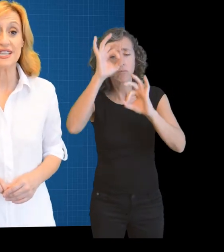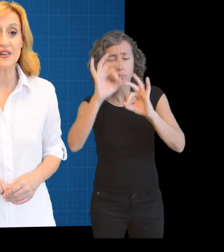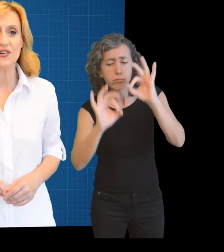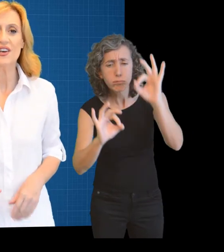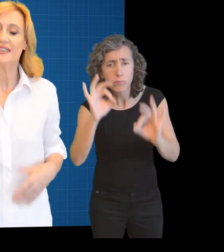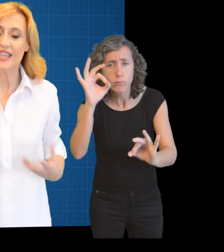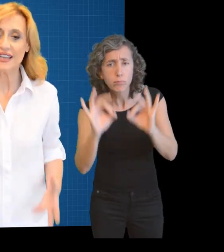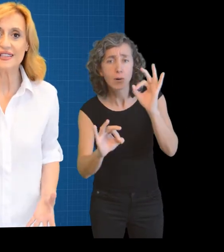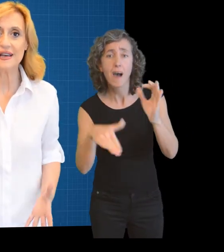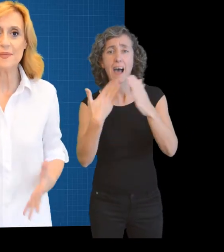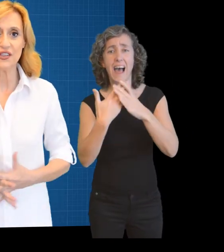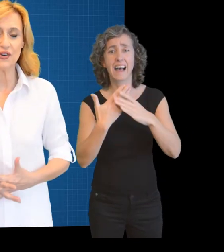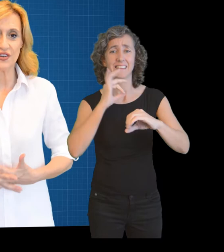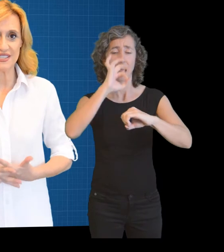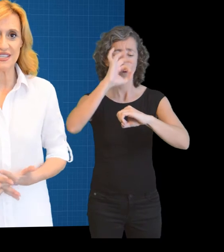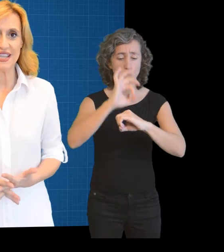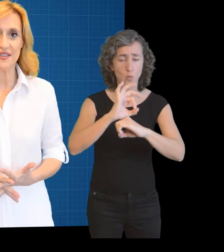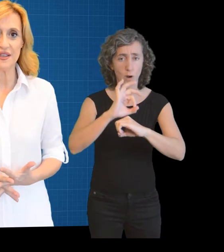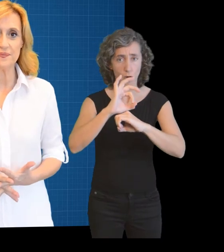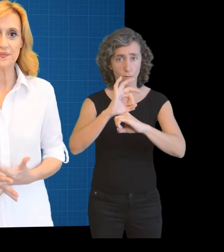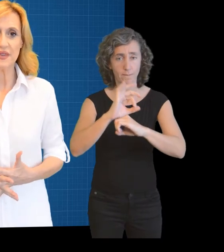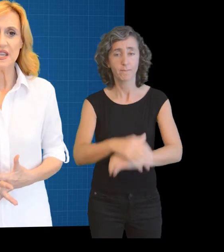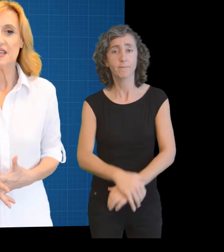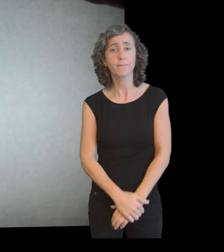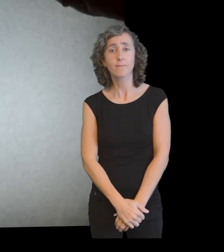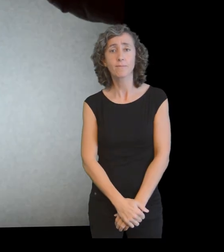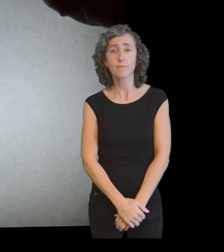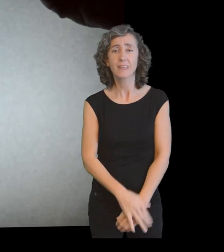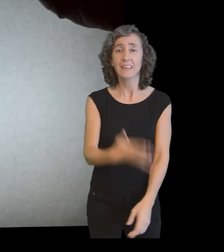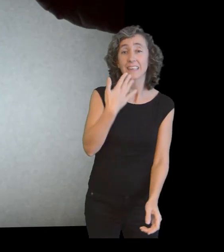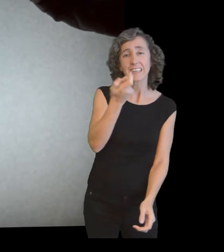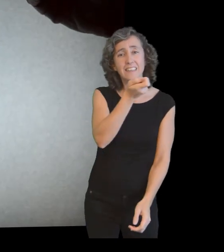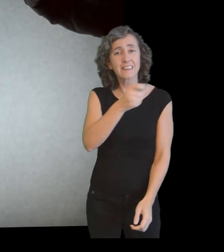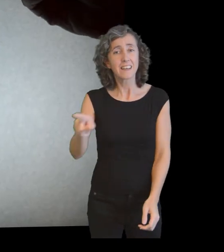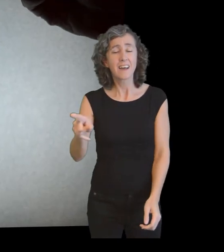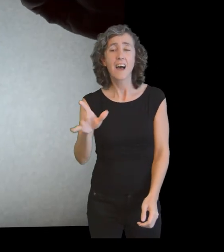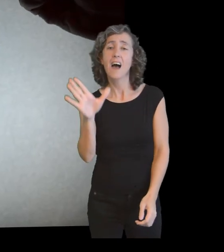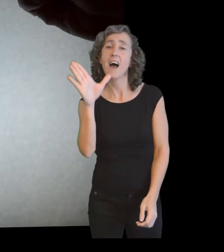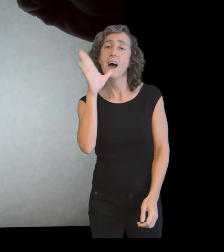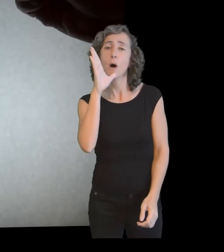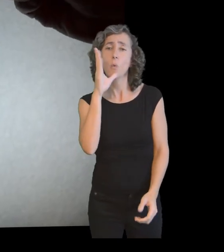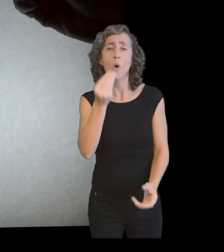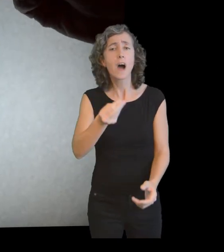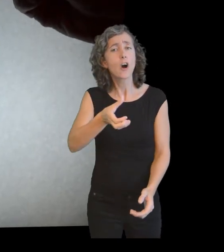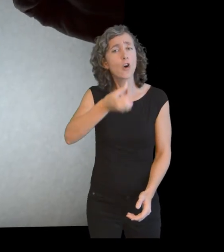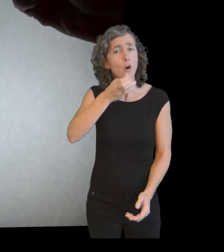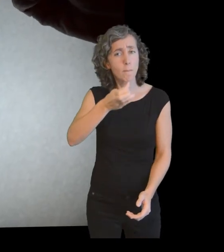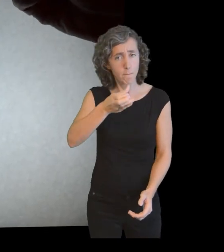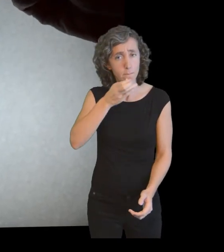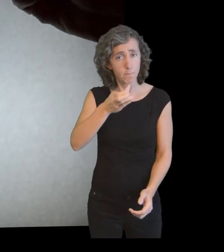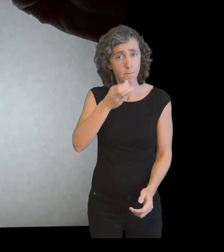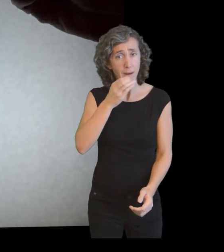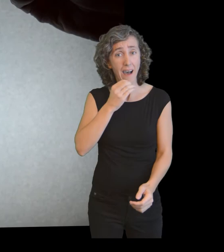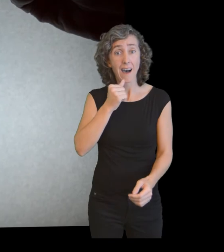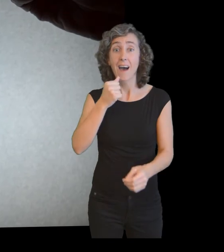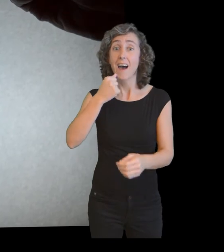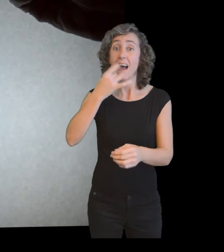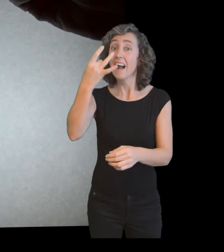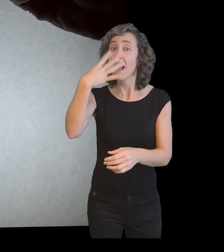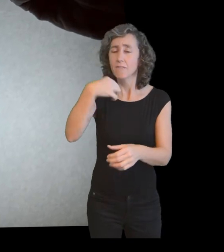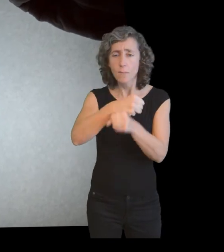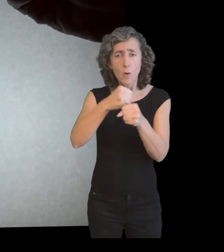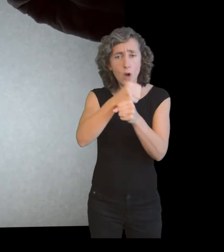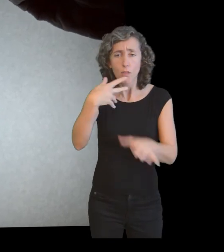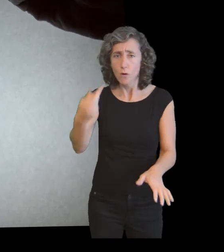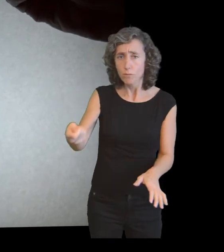núcleo externo de aínda maior densidade. Isto é algo similar ao que vedes nesta copa con agua a que lle